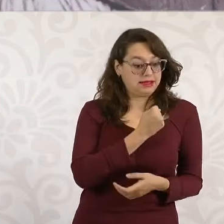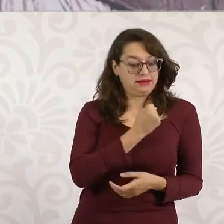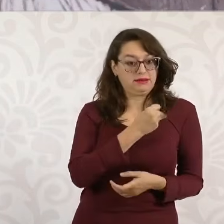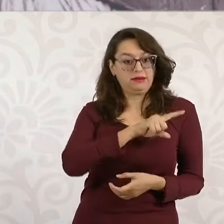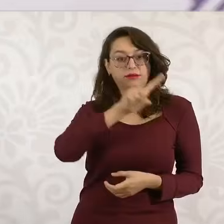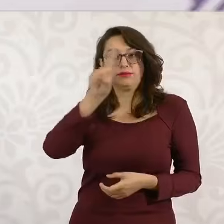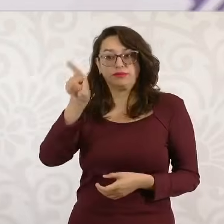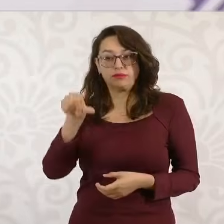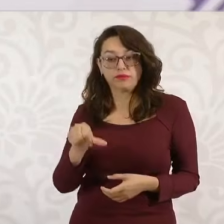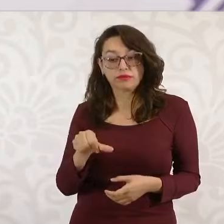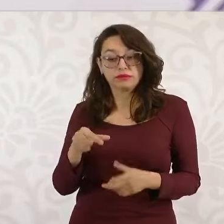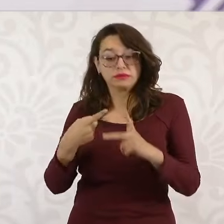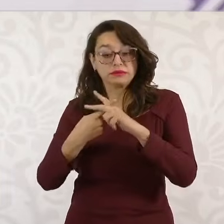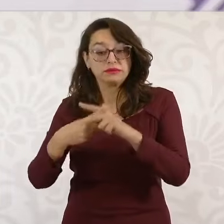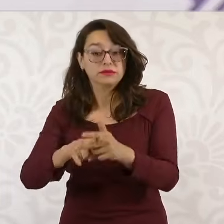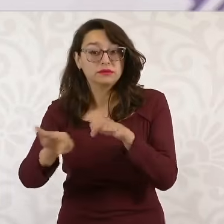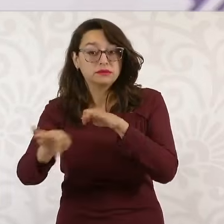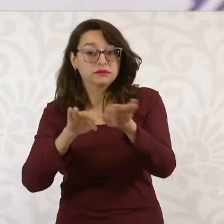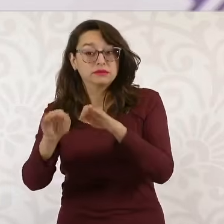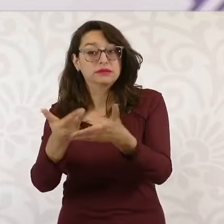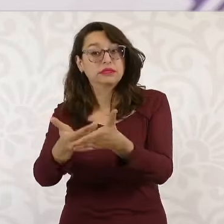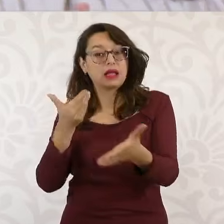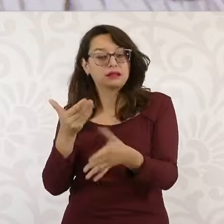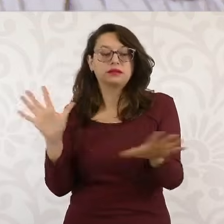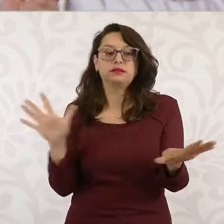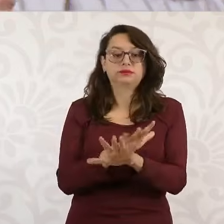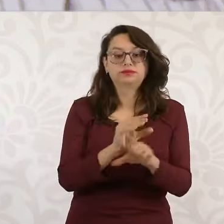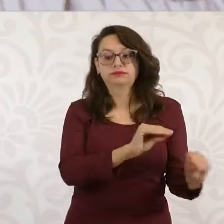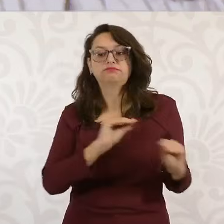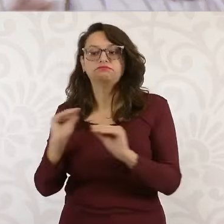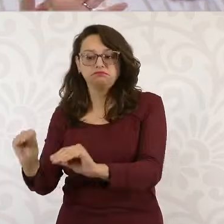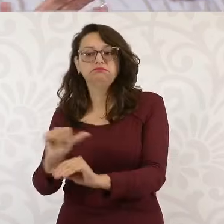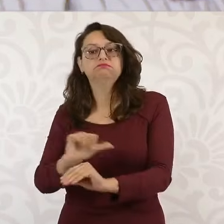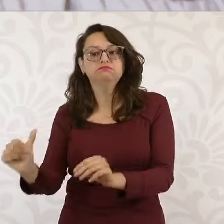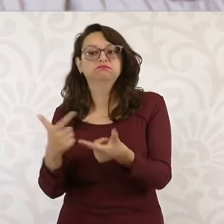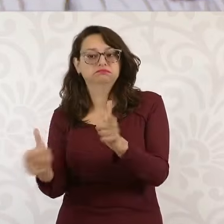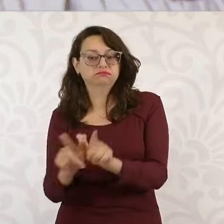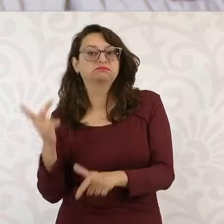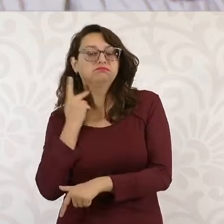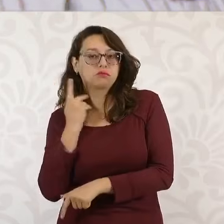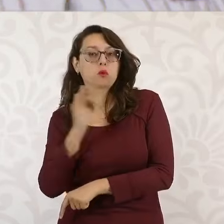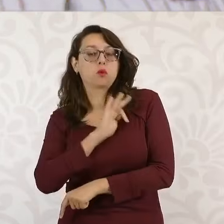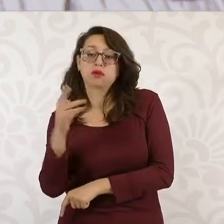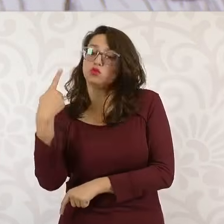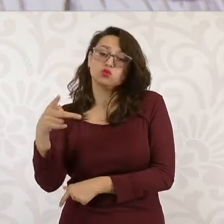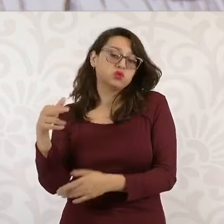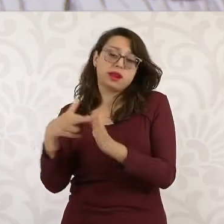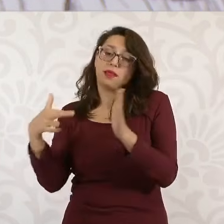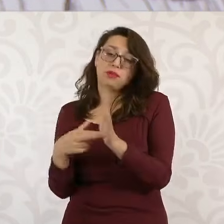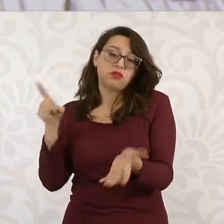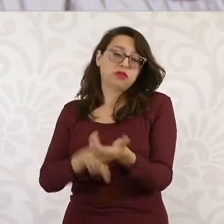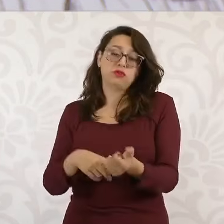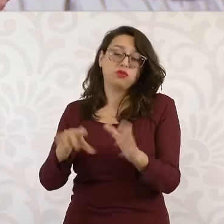sesiones, la primera sesión. A nivel federal pues se puede hacer, pero eso son reglas internas del